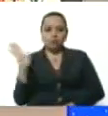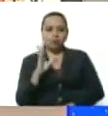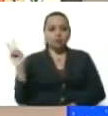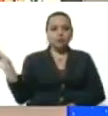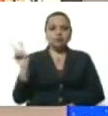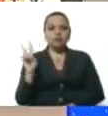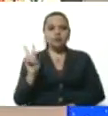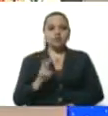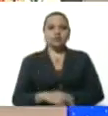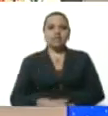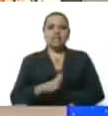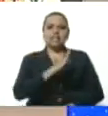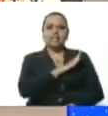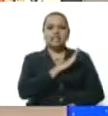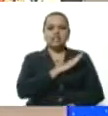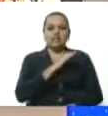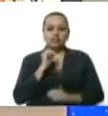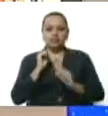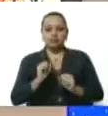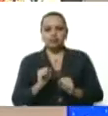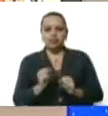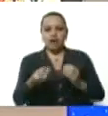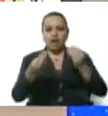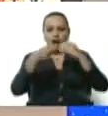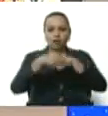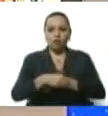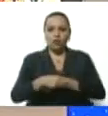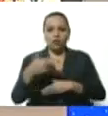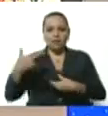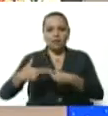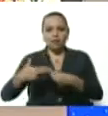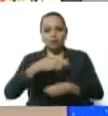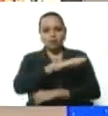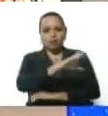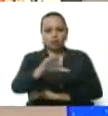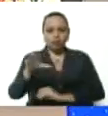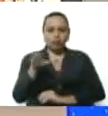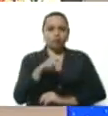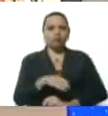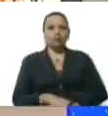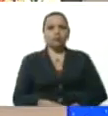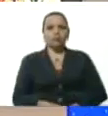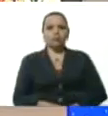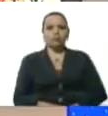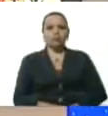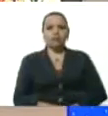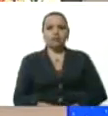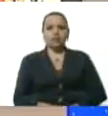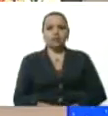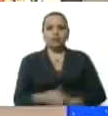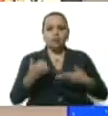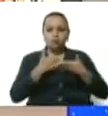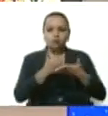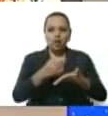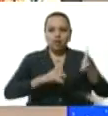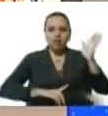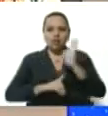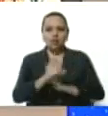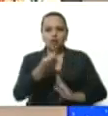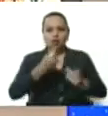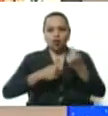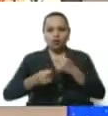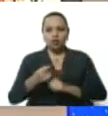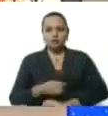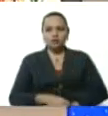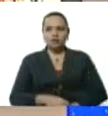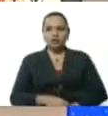Venezuela, tenía vigente el acuerdo de Petrocaribe para coadyuvar al desarrollo económico de la